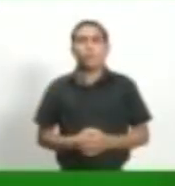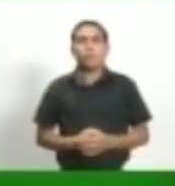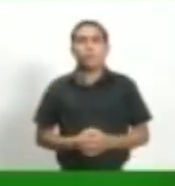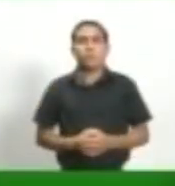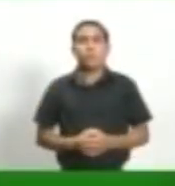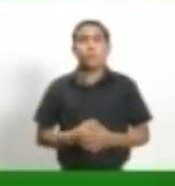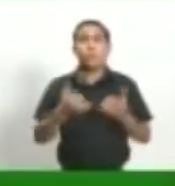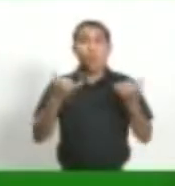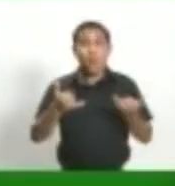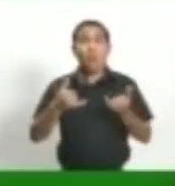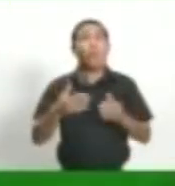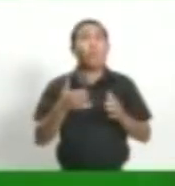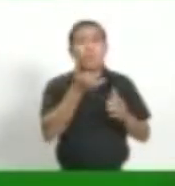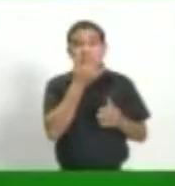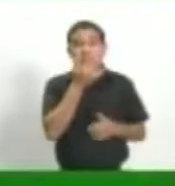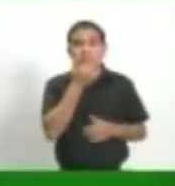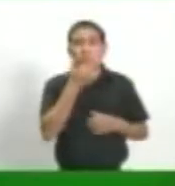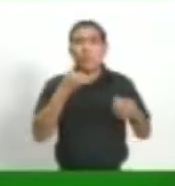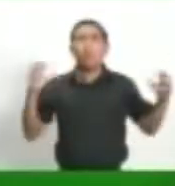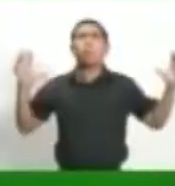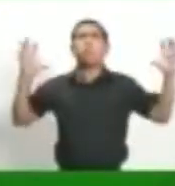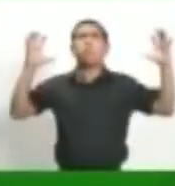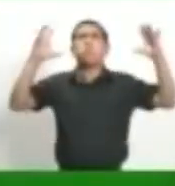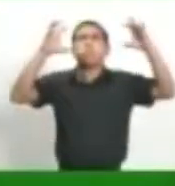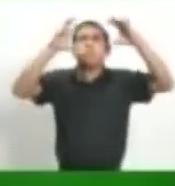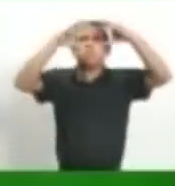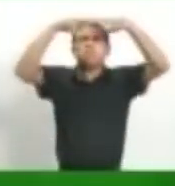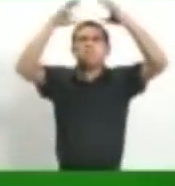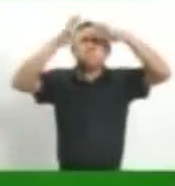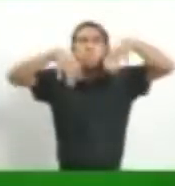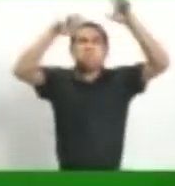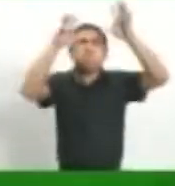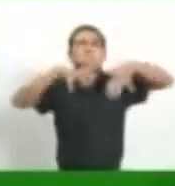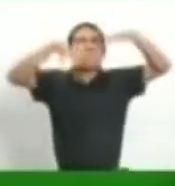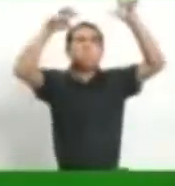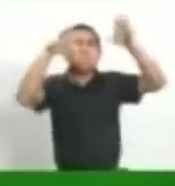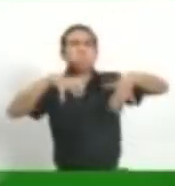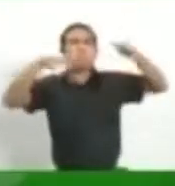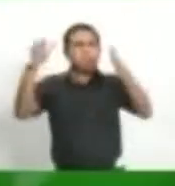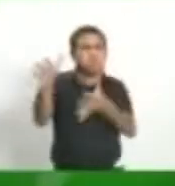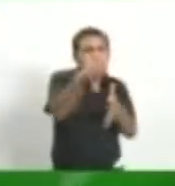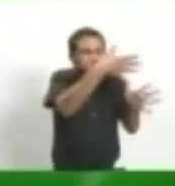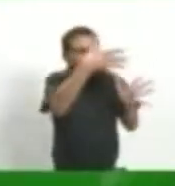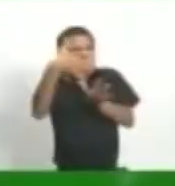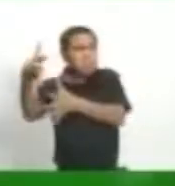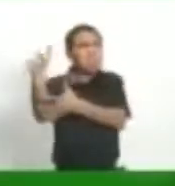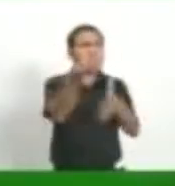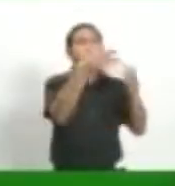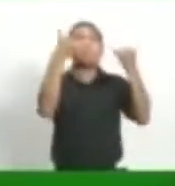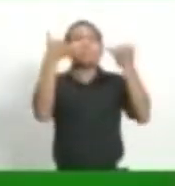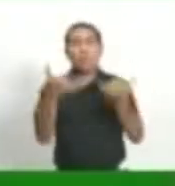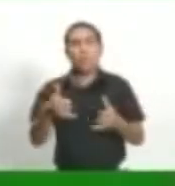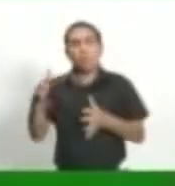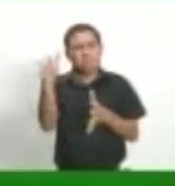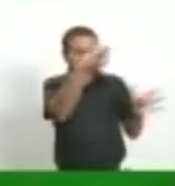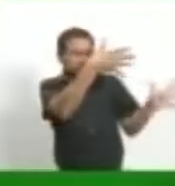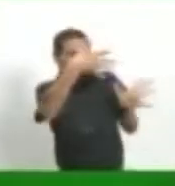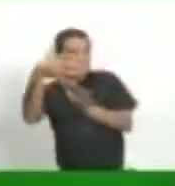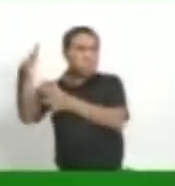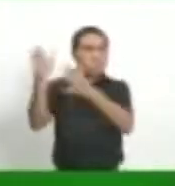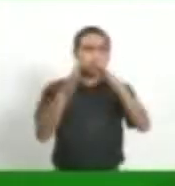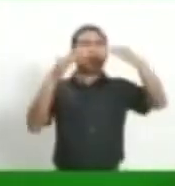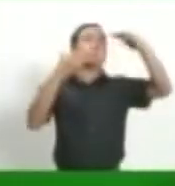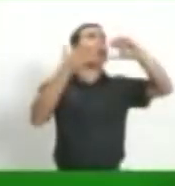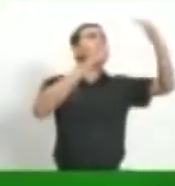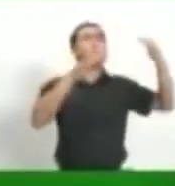se presentan precipitaciones y vendavales, es decir, tenemos vientos fuertes en esta época del año.